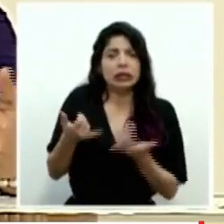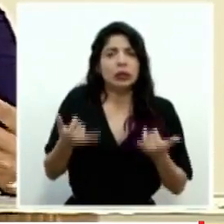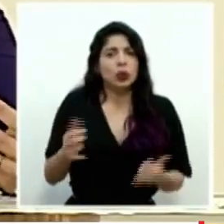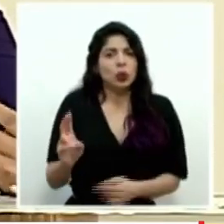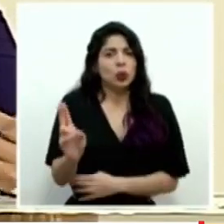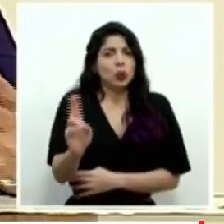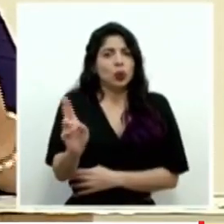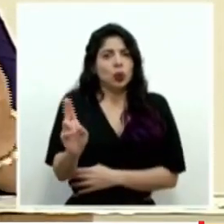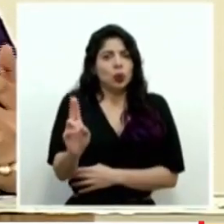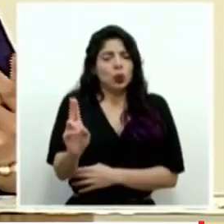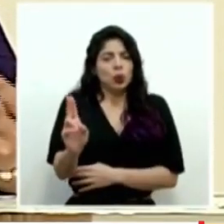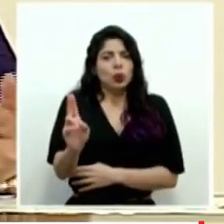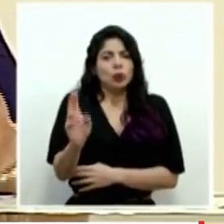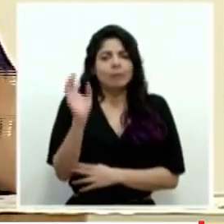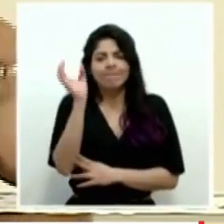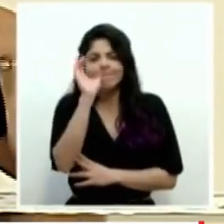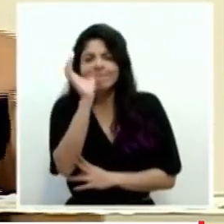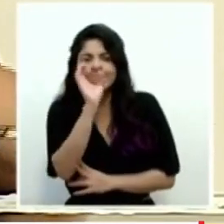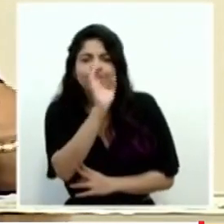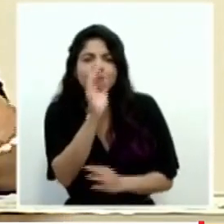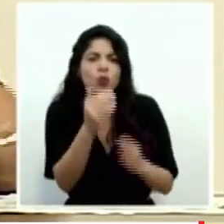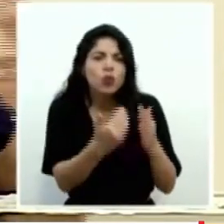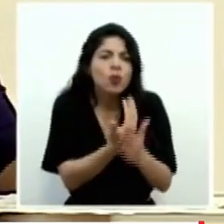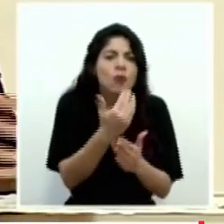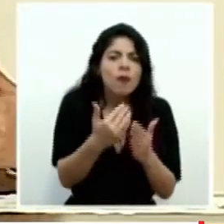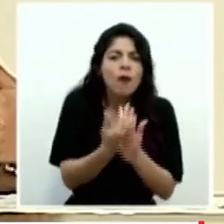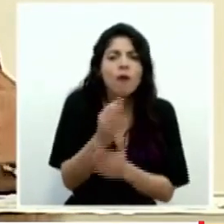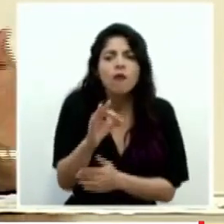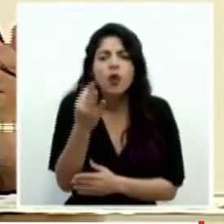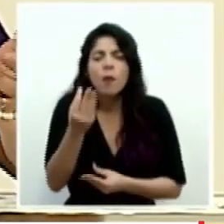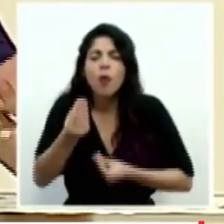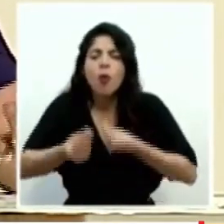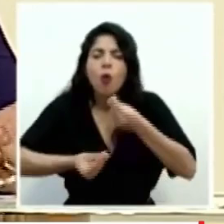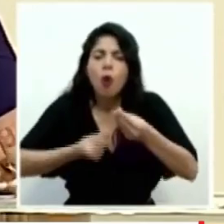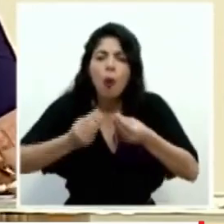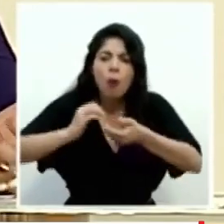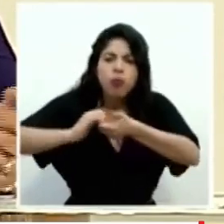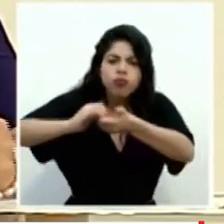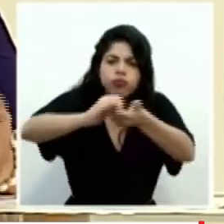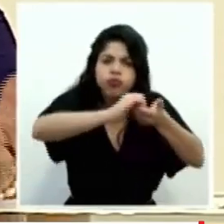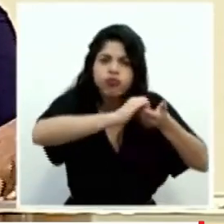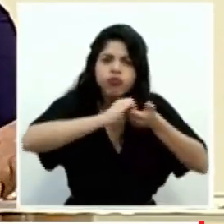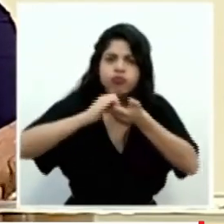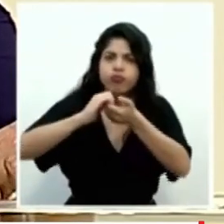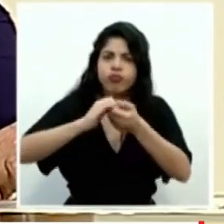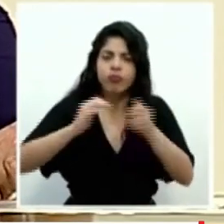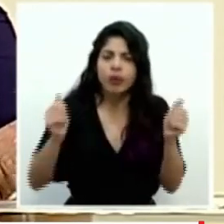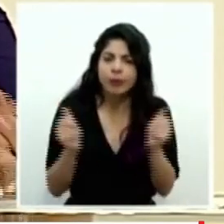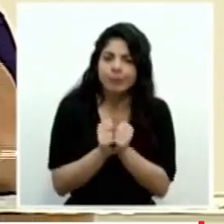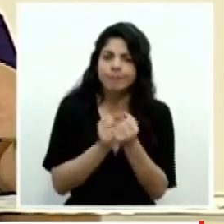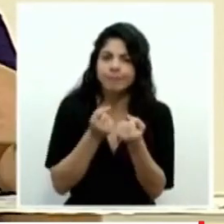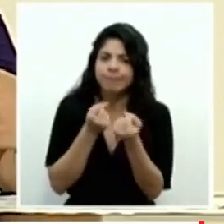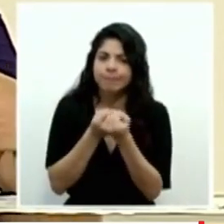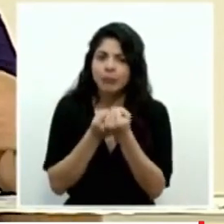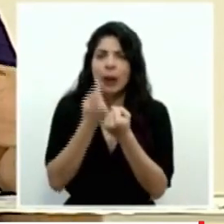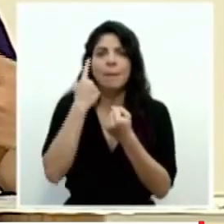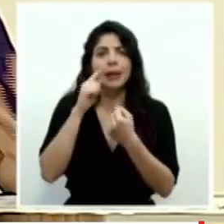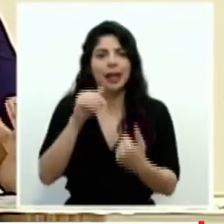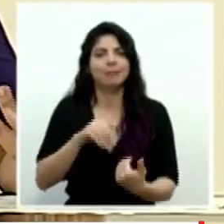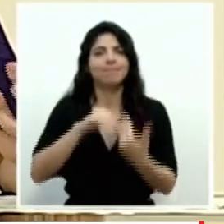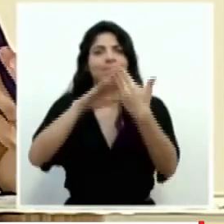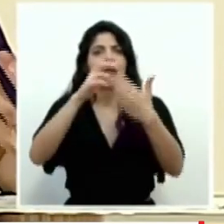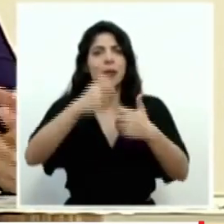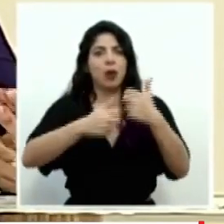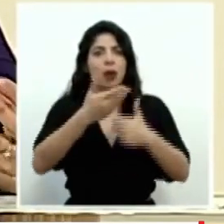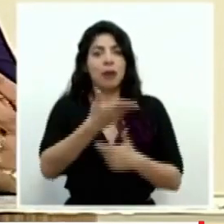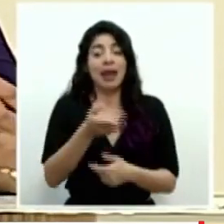más imperativo encontrar nuevas maneras en las cuales de manera solidaria podamos todas y todos afrontar esta crisis. Esta